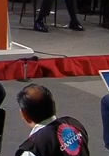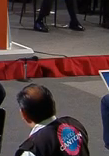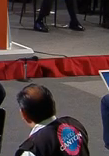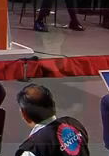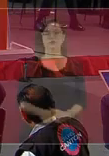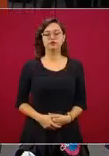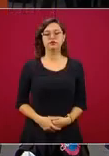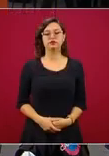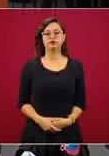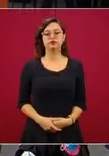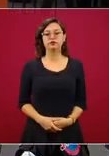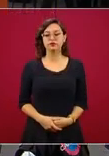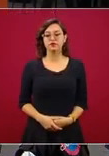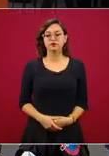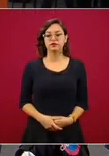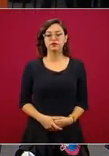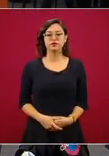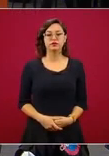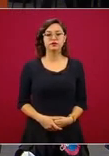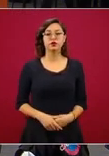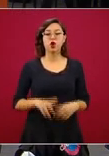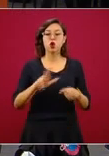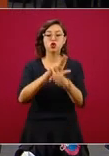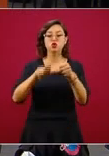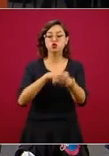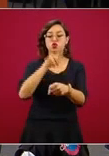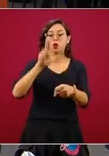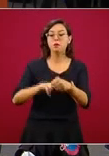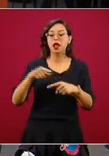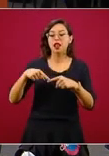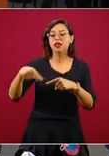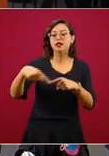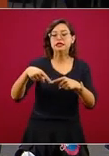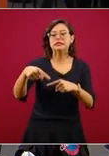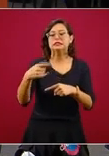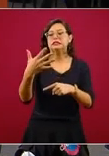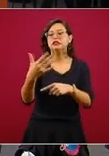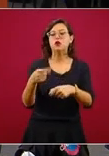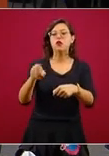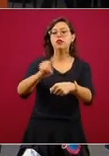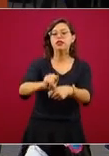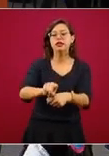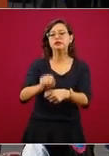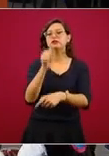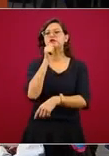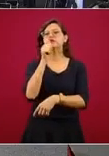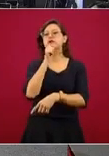pueden ocurrir en el proceso de la información epidemiológica. Eso es todo. Presidente, secretario.